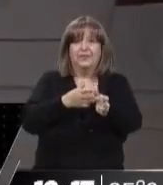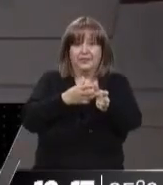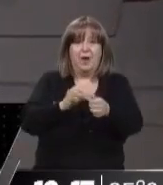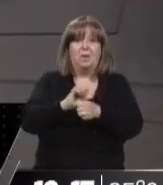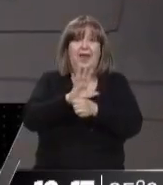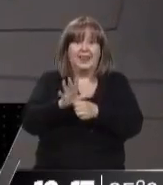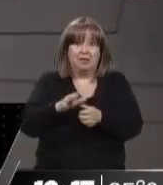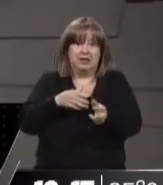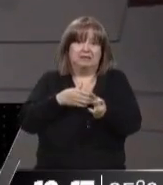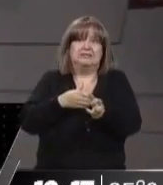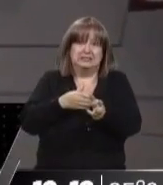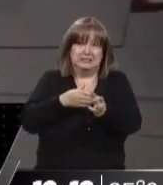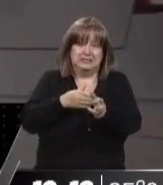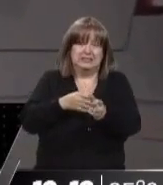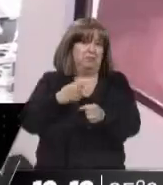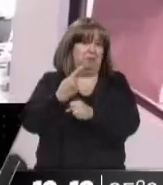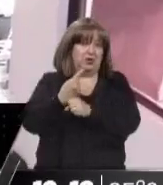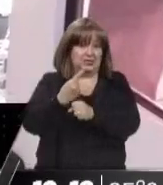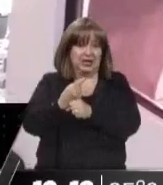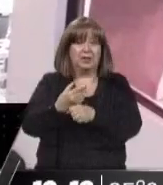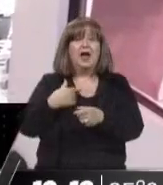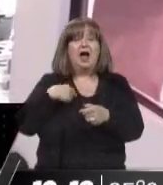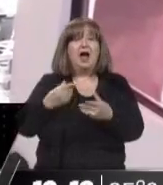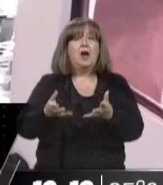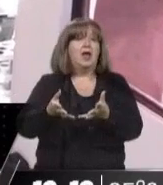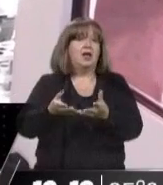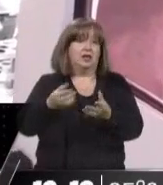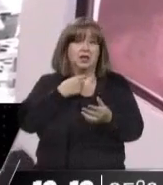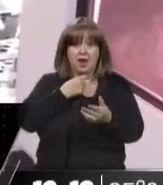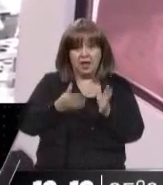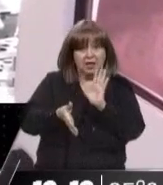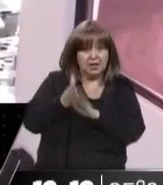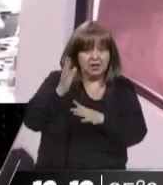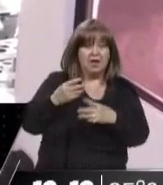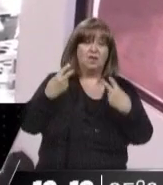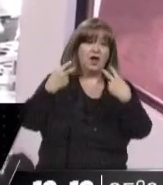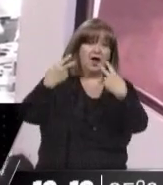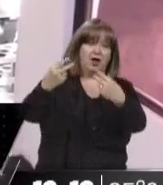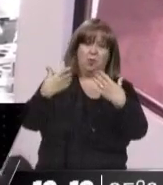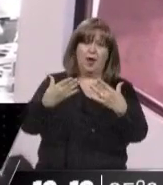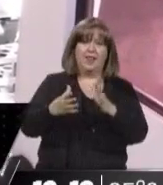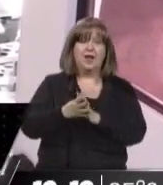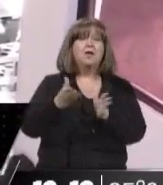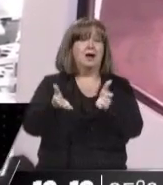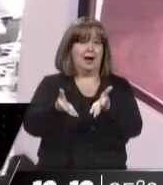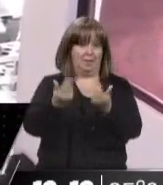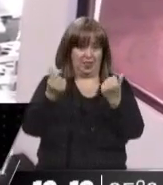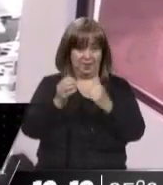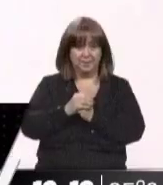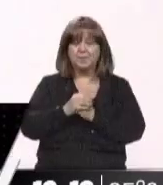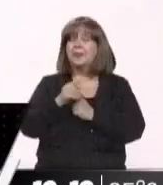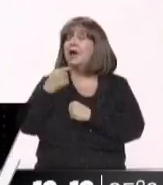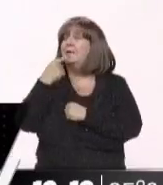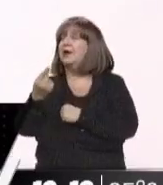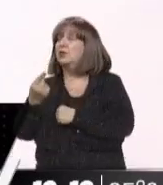después de la pandemia fuerte. Por lo tanto, ahora todos aquellos que quieran viajar, la verdad es que lo van a poder hacer, o sea, de forma más rápida. Que este fin de semana,